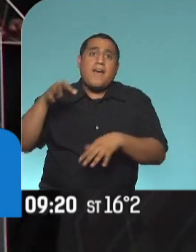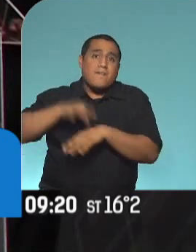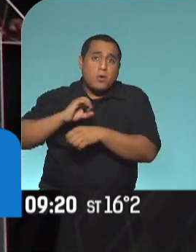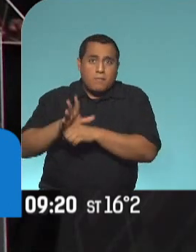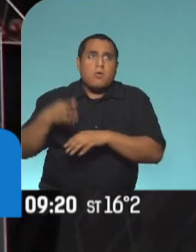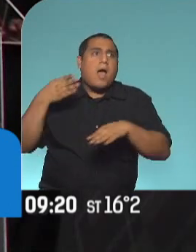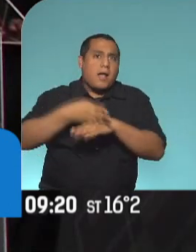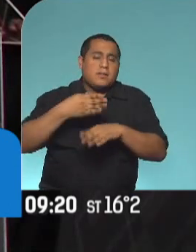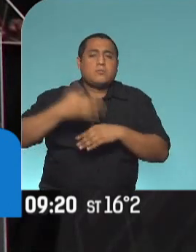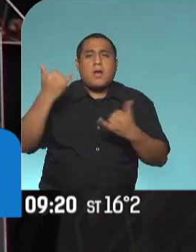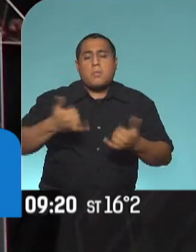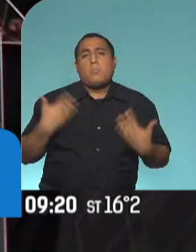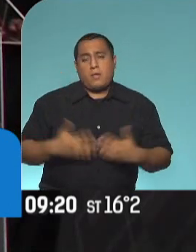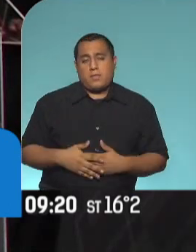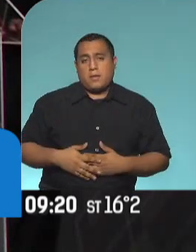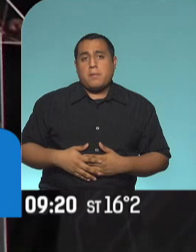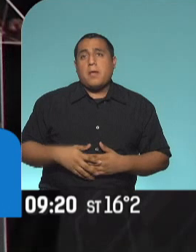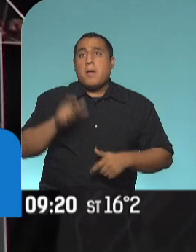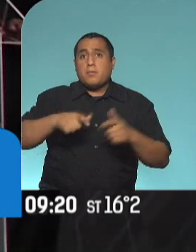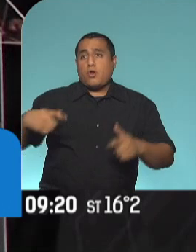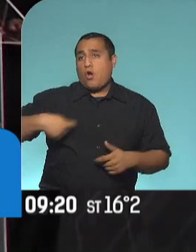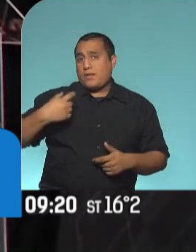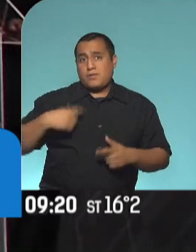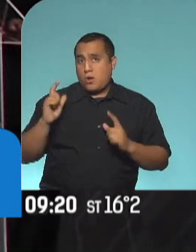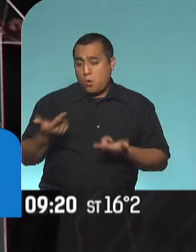no solamente a la población que no tiene obra social, que